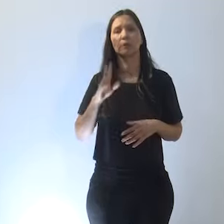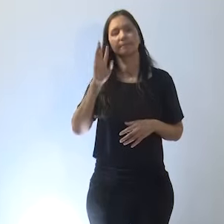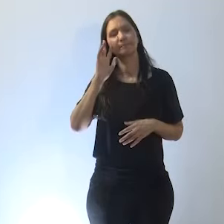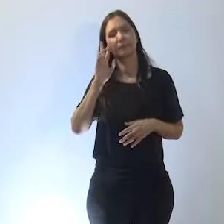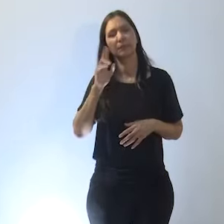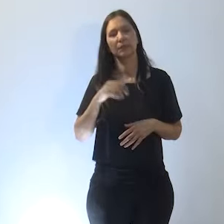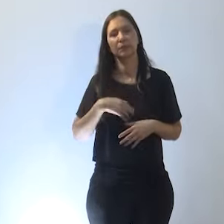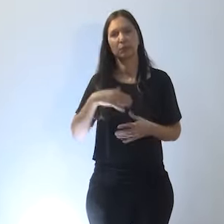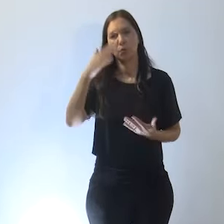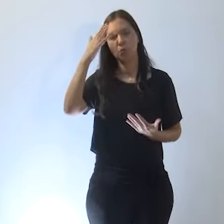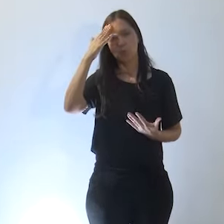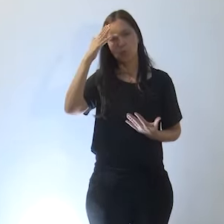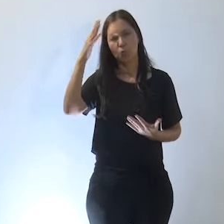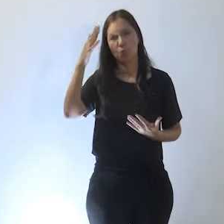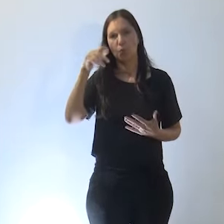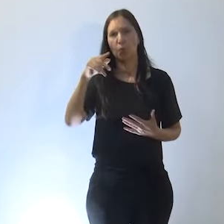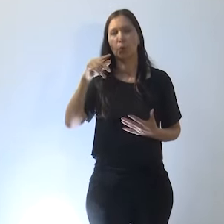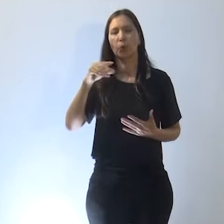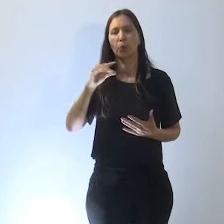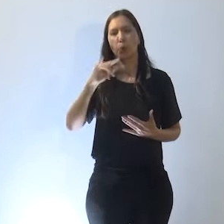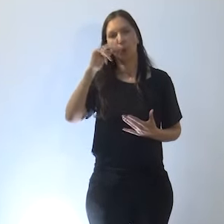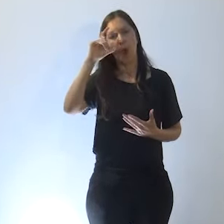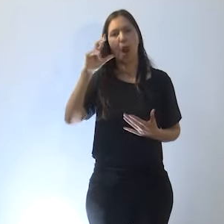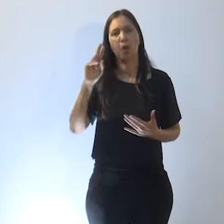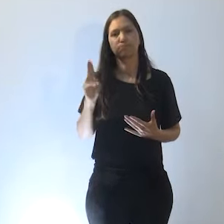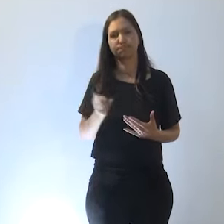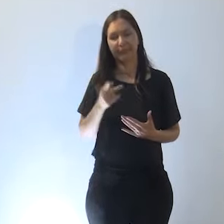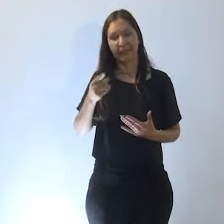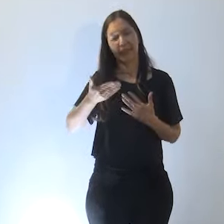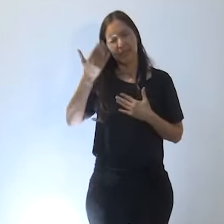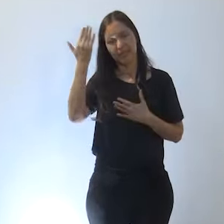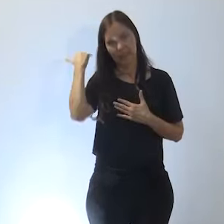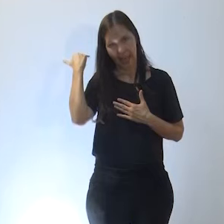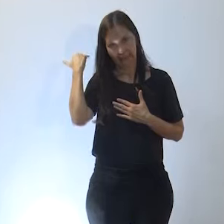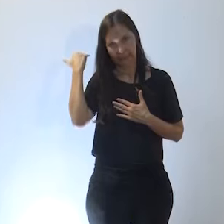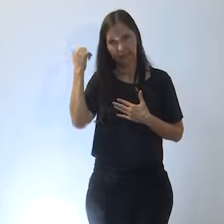del sector que